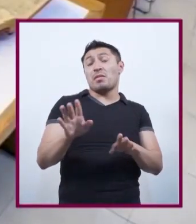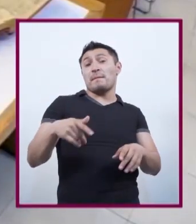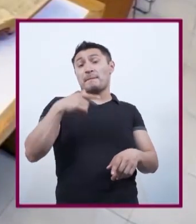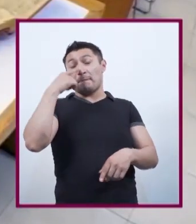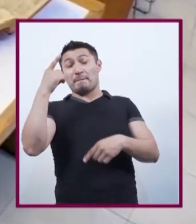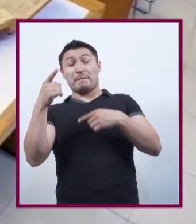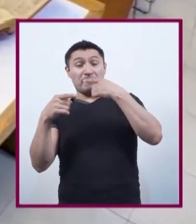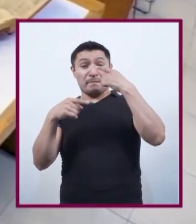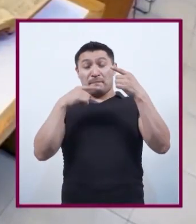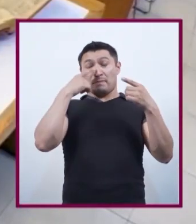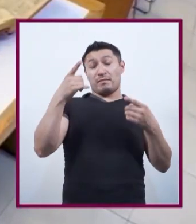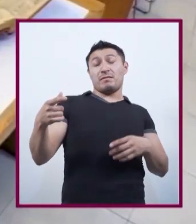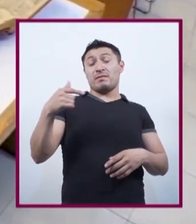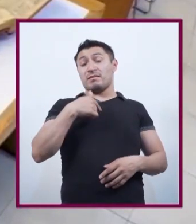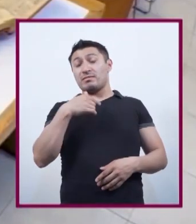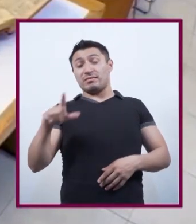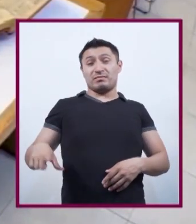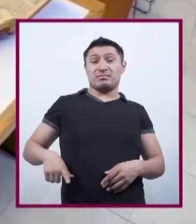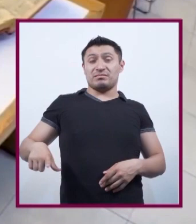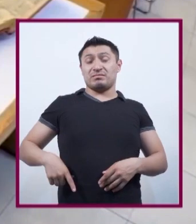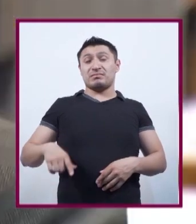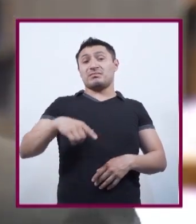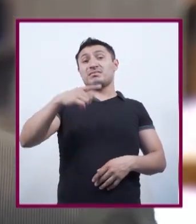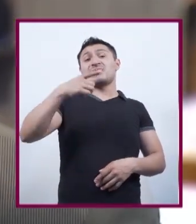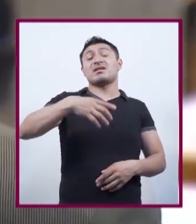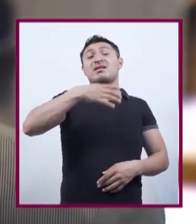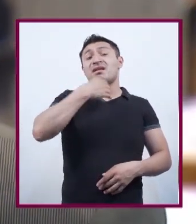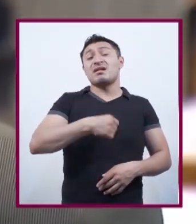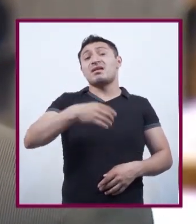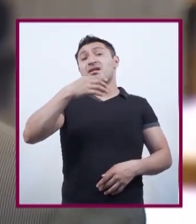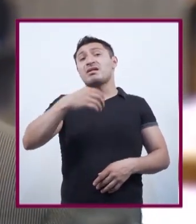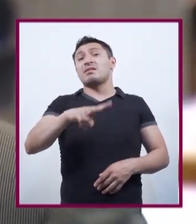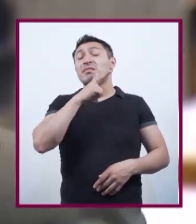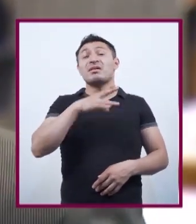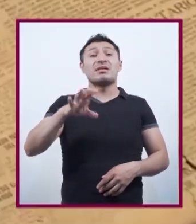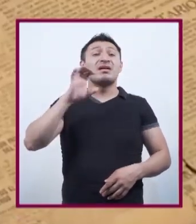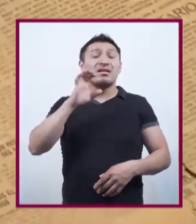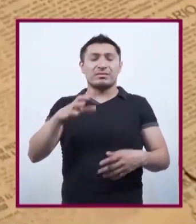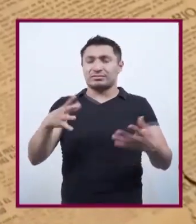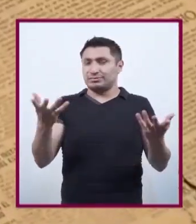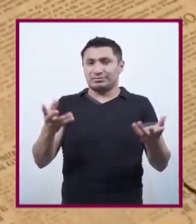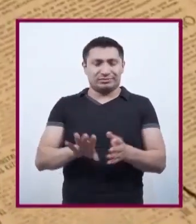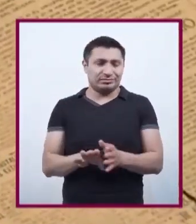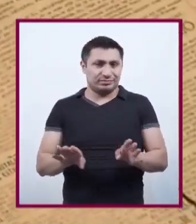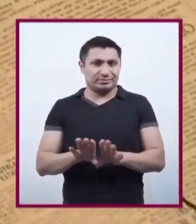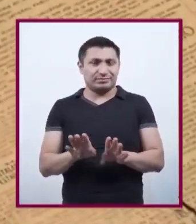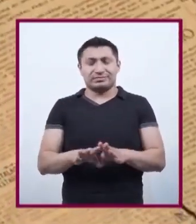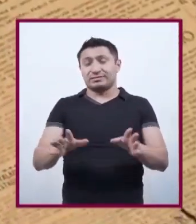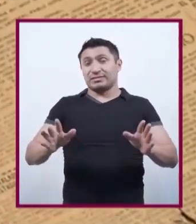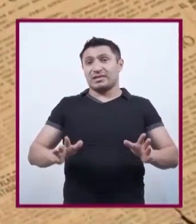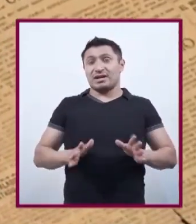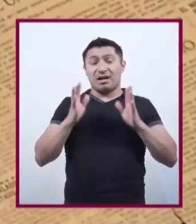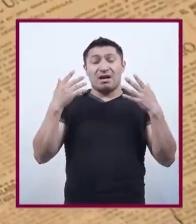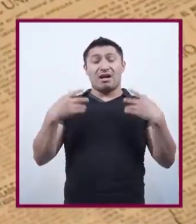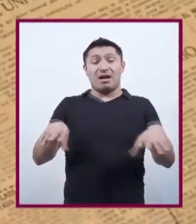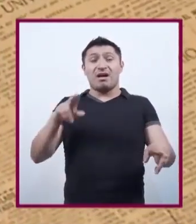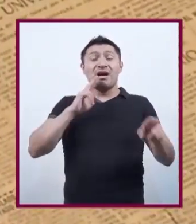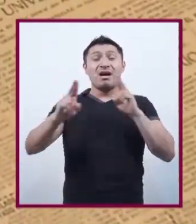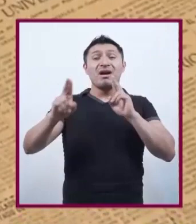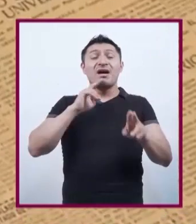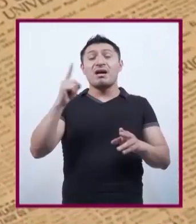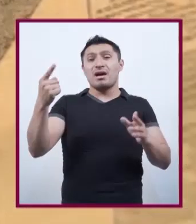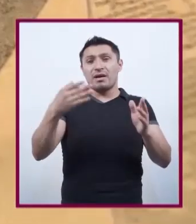trampa, presumiéndose desafecto del gobierno de Carranza y del constitucionalismo. Y entonces aquí vemos